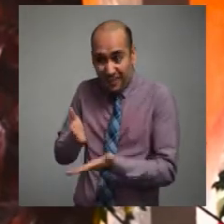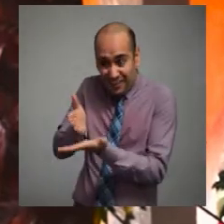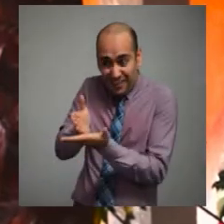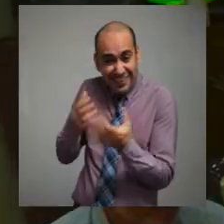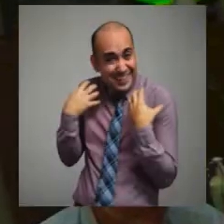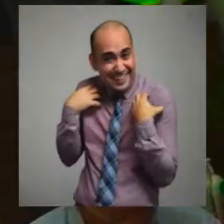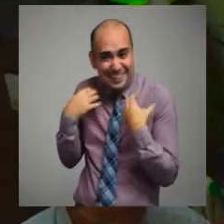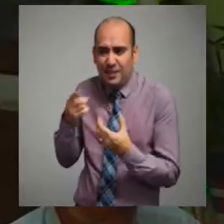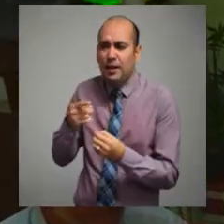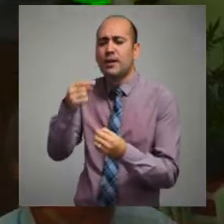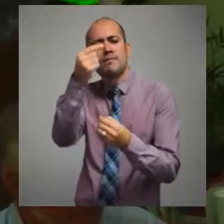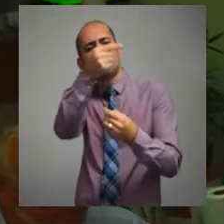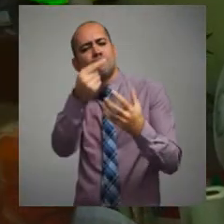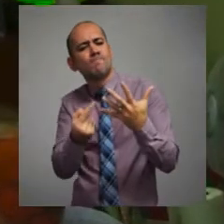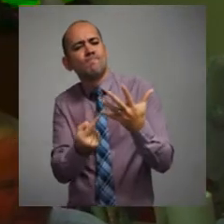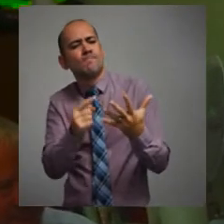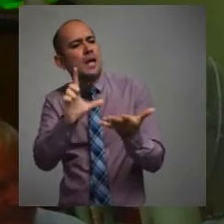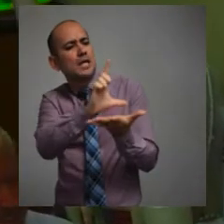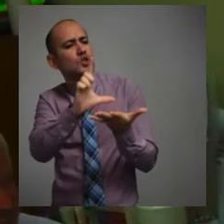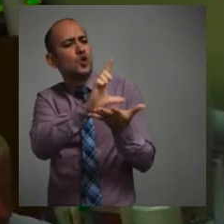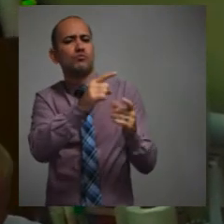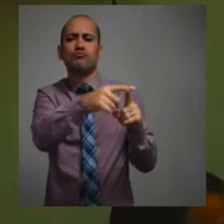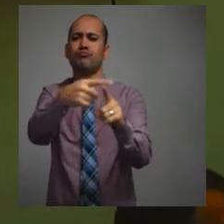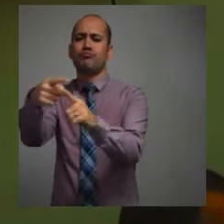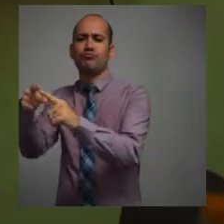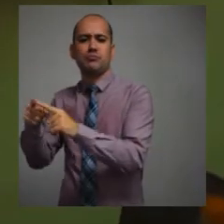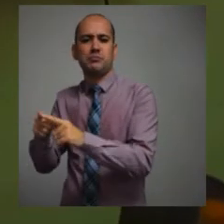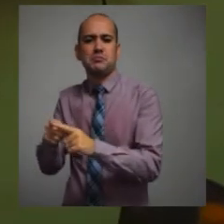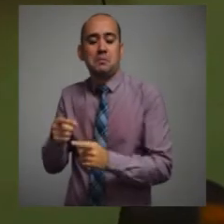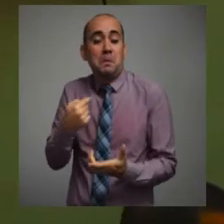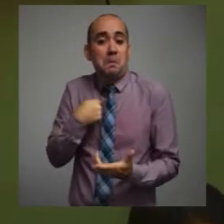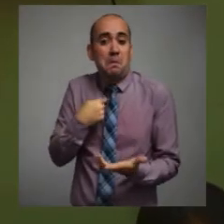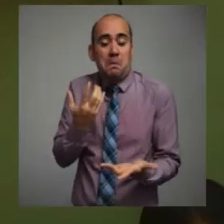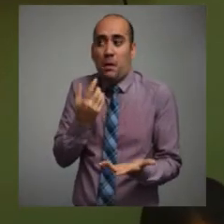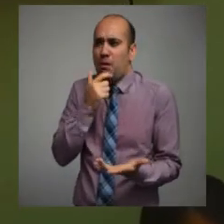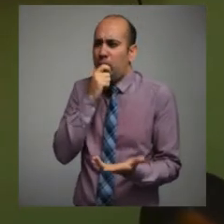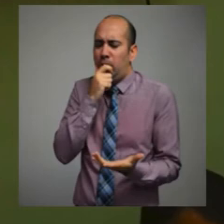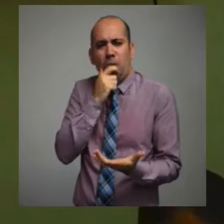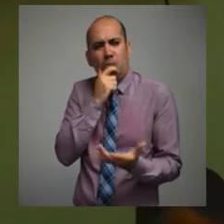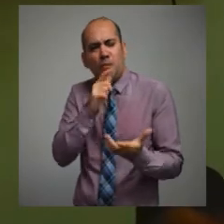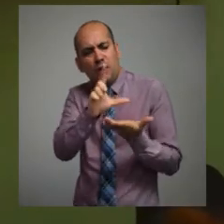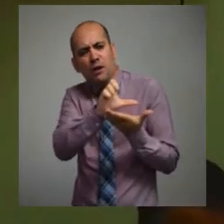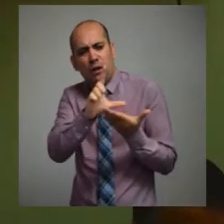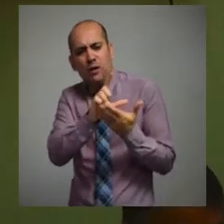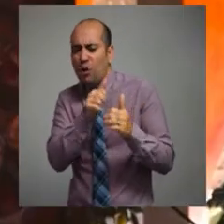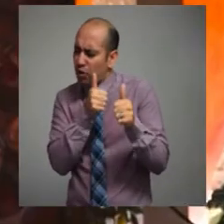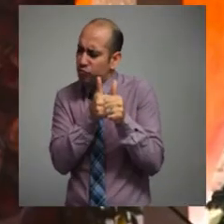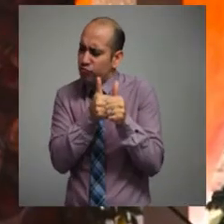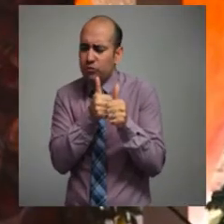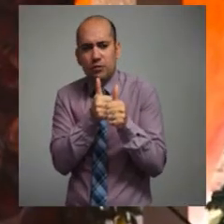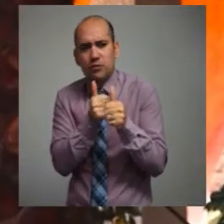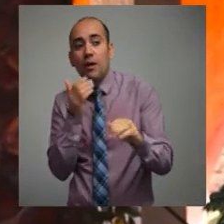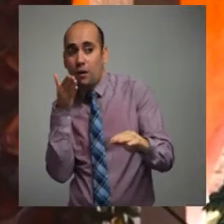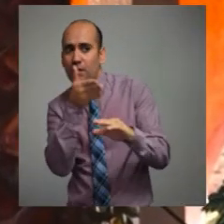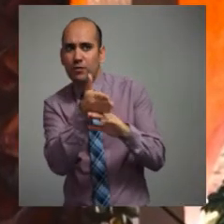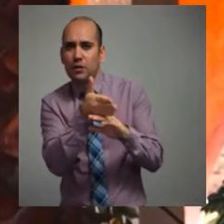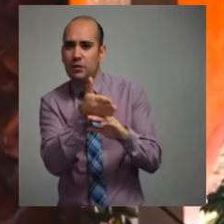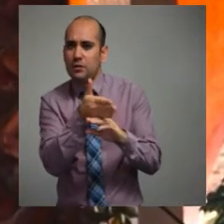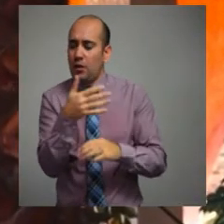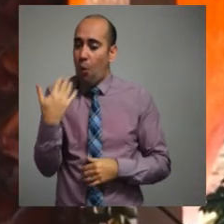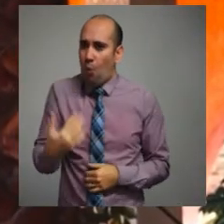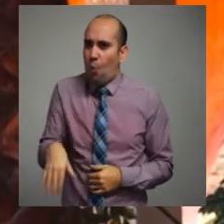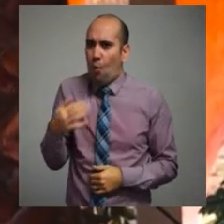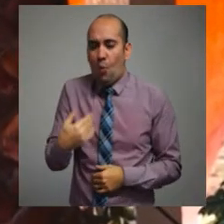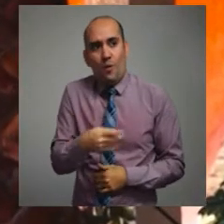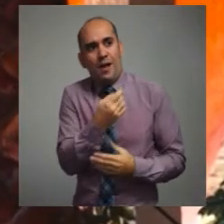dijeron, tienes cierta cantidad de liceos, y dentro de eso estaba el Liceo Francisco Tello. Y como era el que me quedaba más cerca realmente, opté por él.